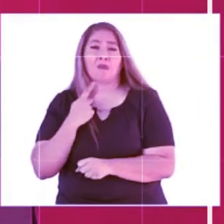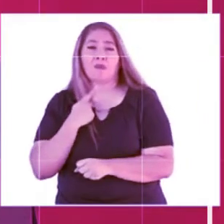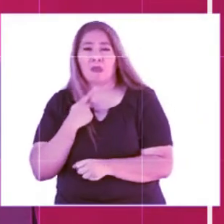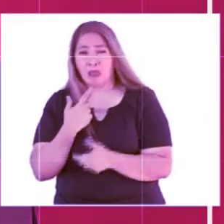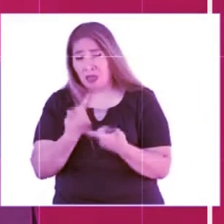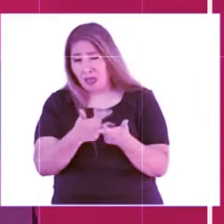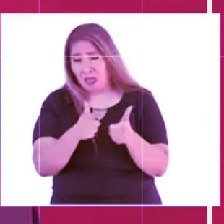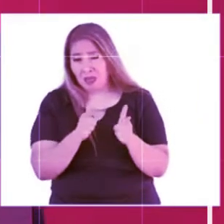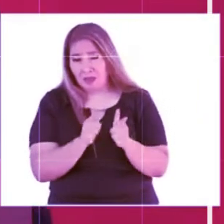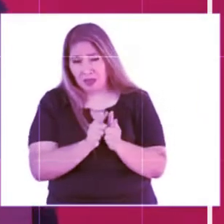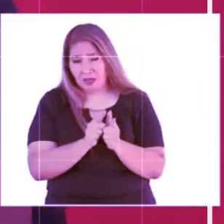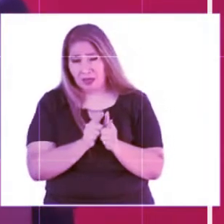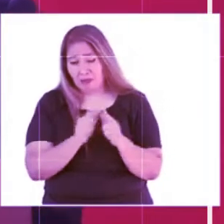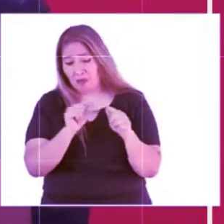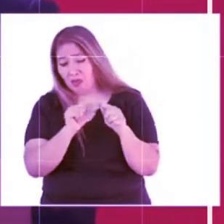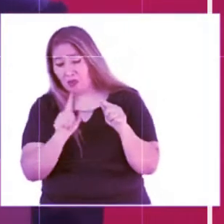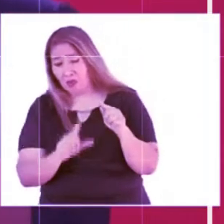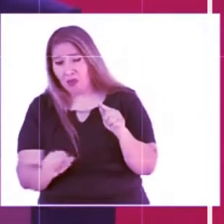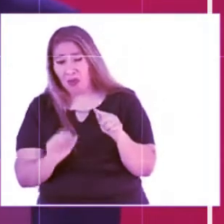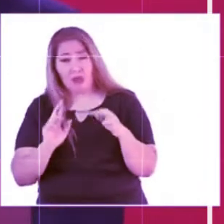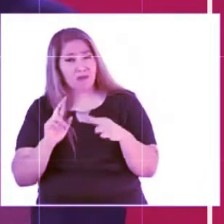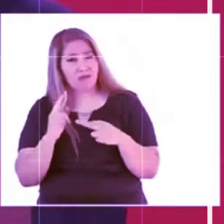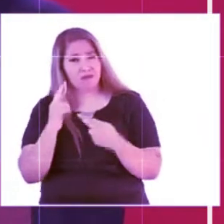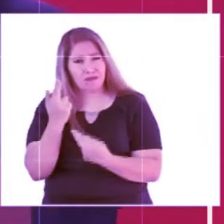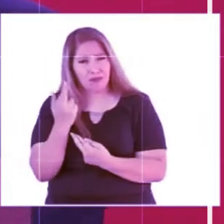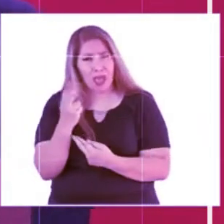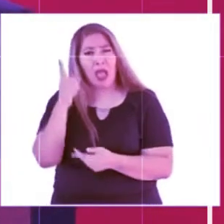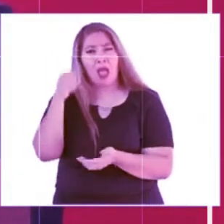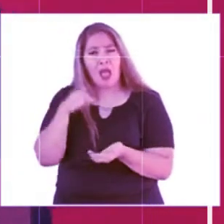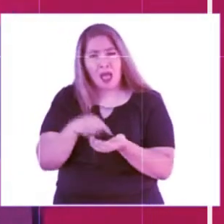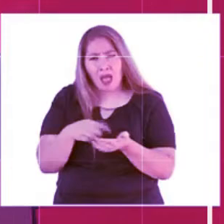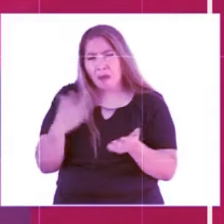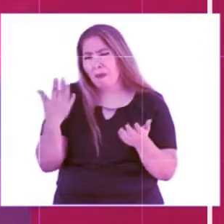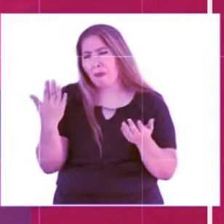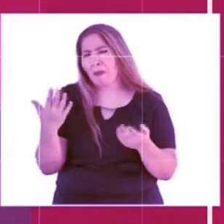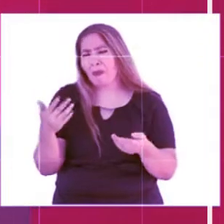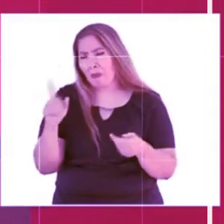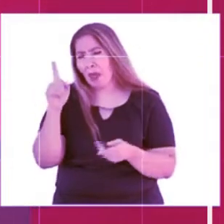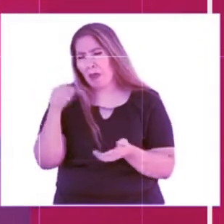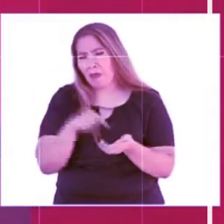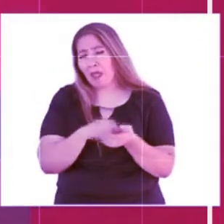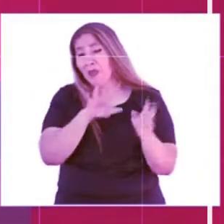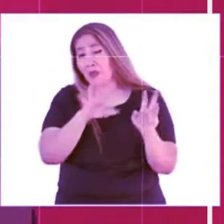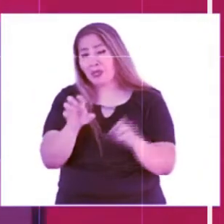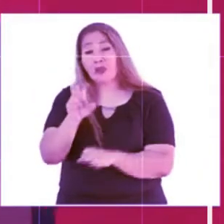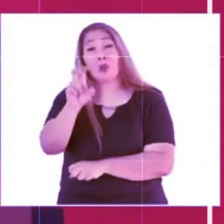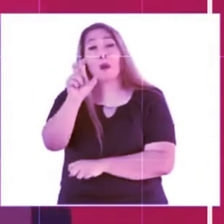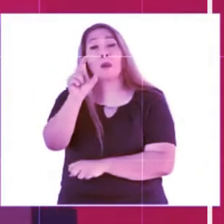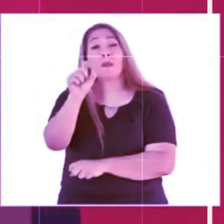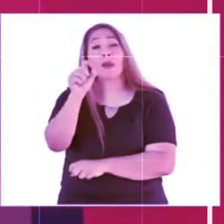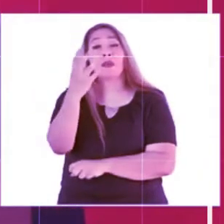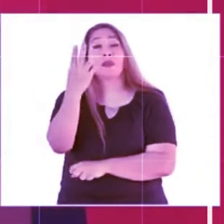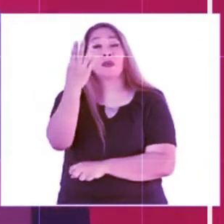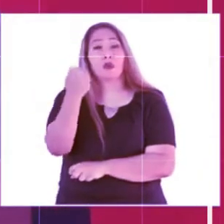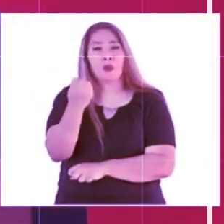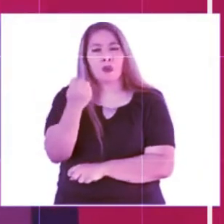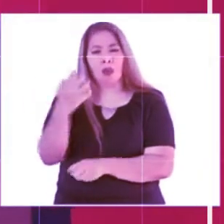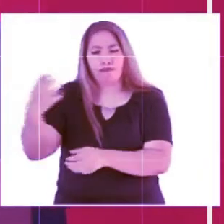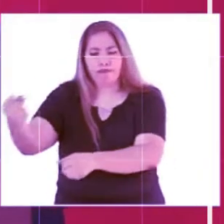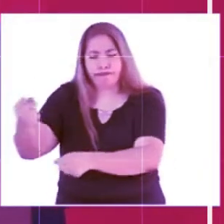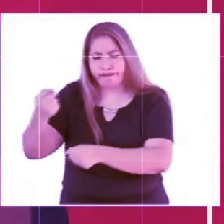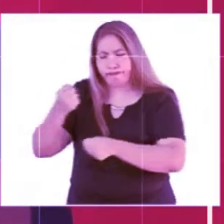Revolucionario, PNR, surgido en 1929, tomó la bandera del